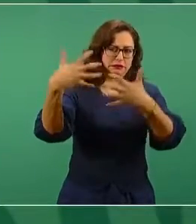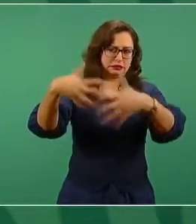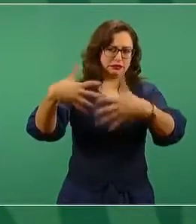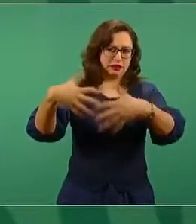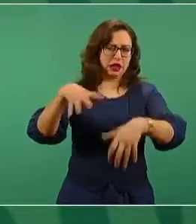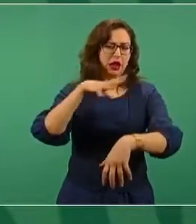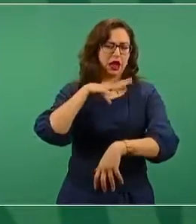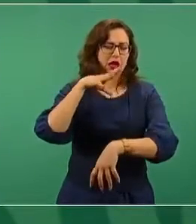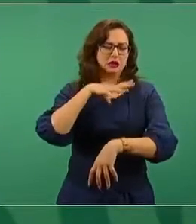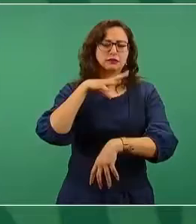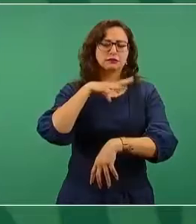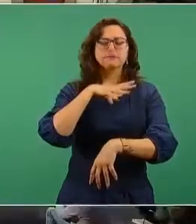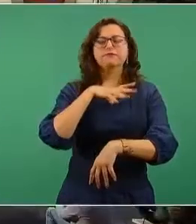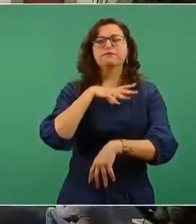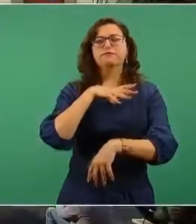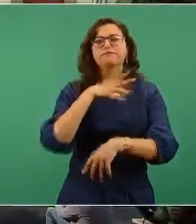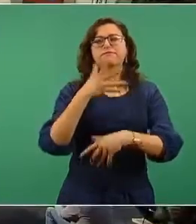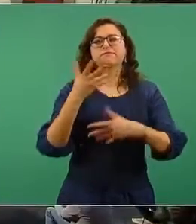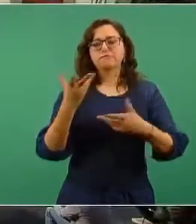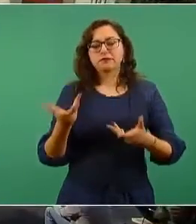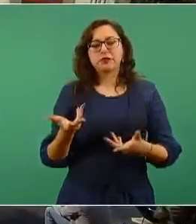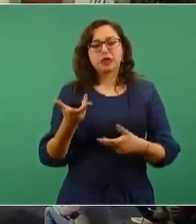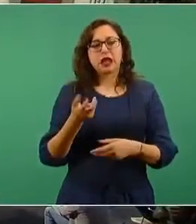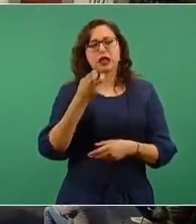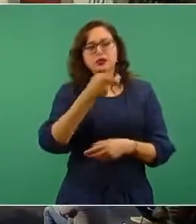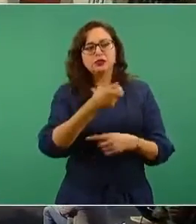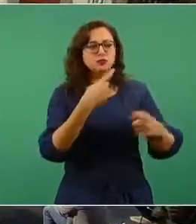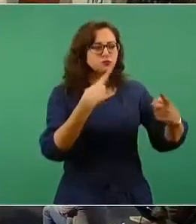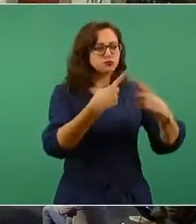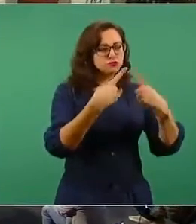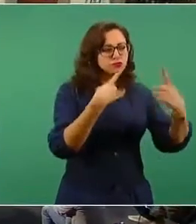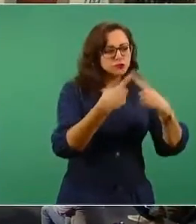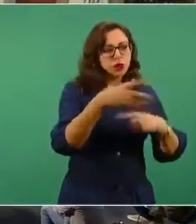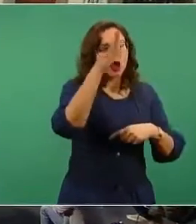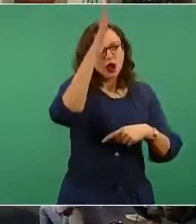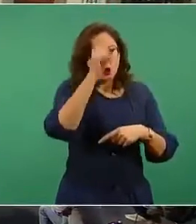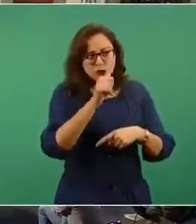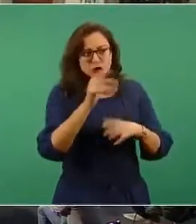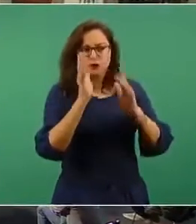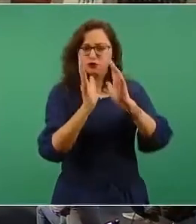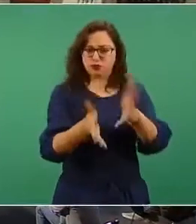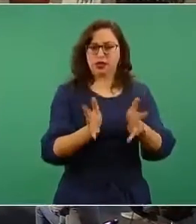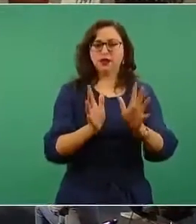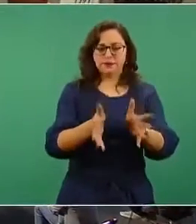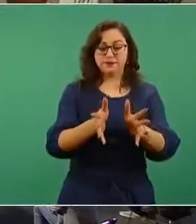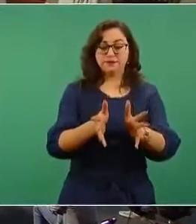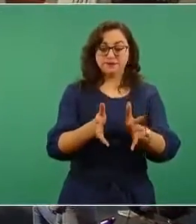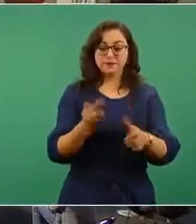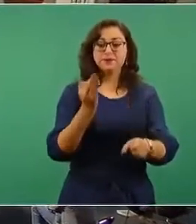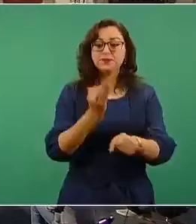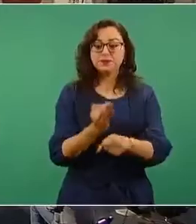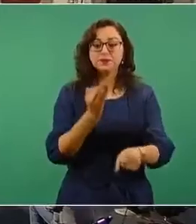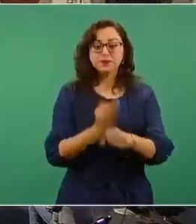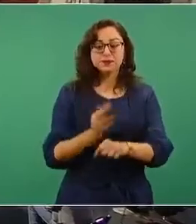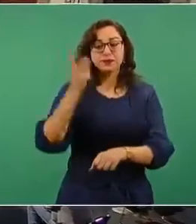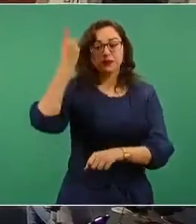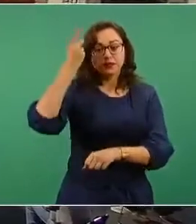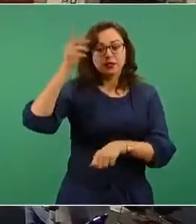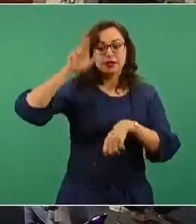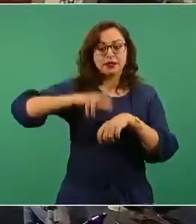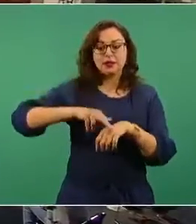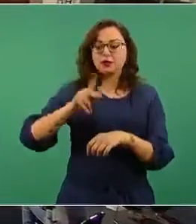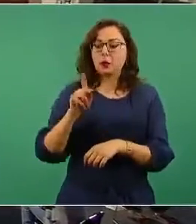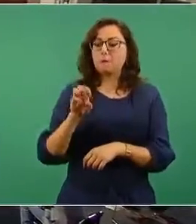Y sobre este tema va a informar el director de Pemex, que le pedí que